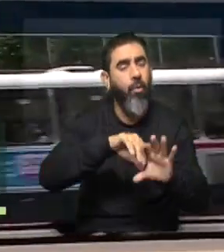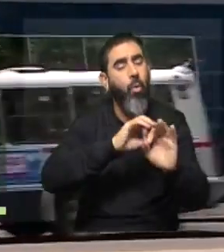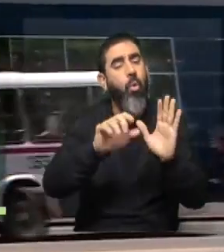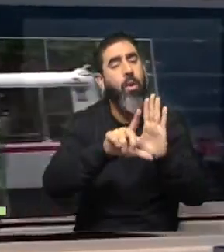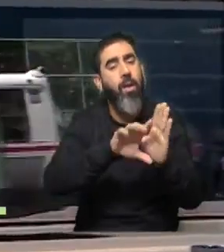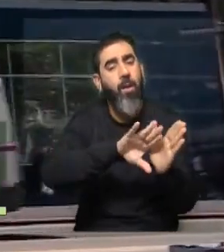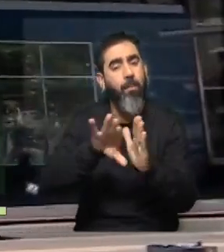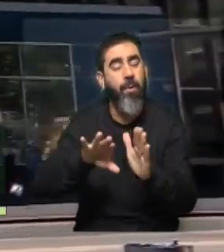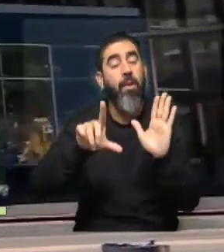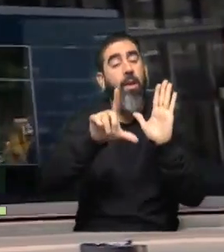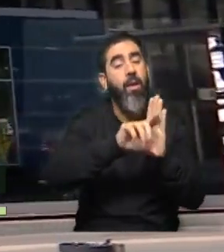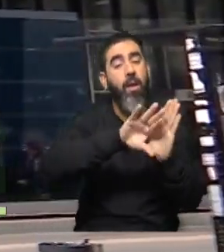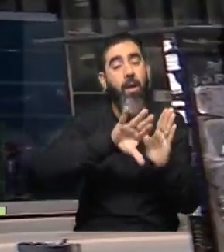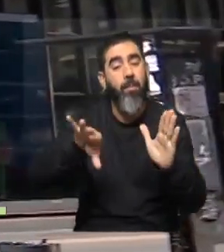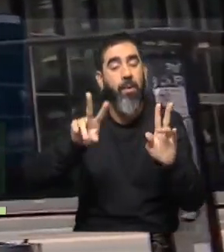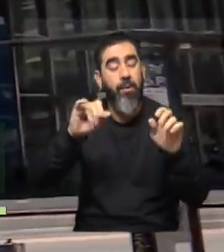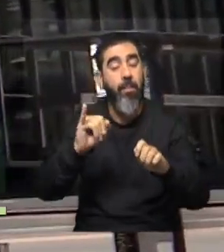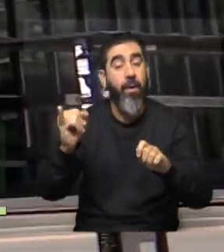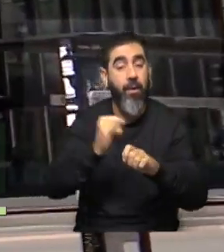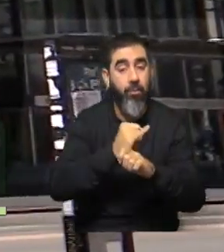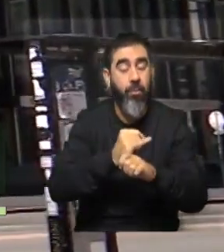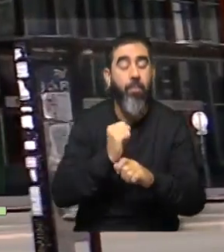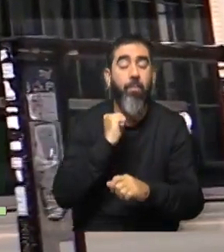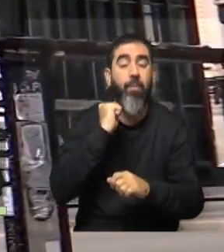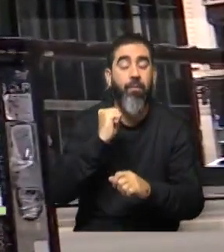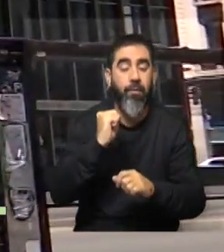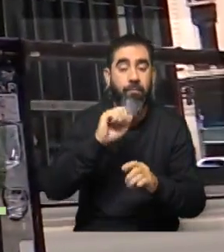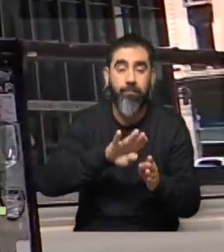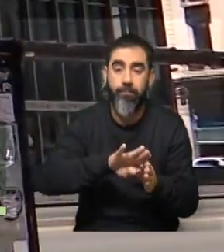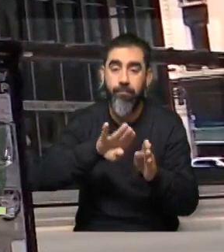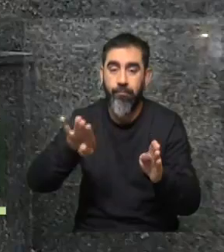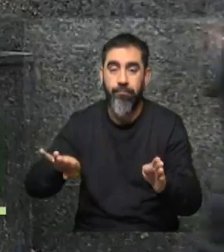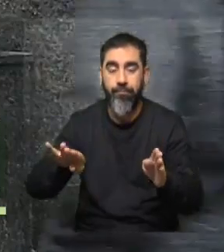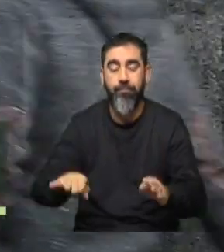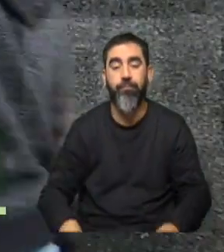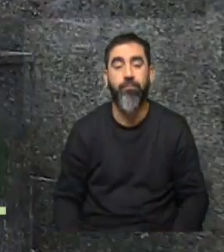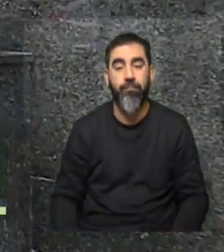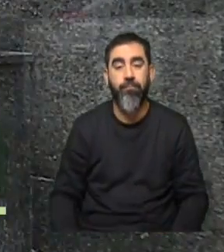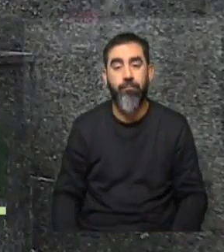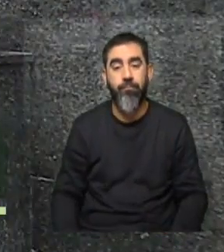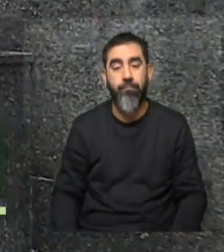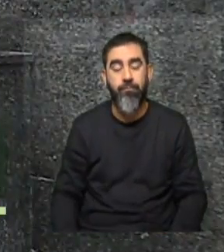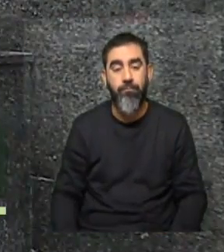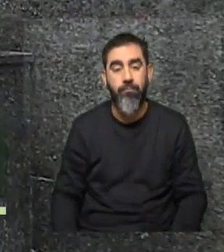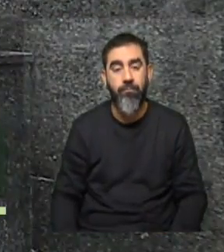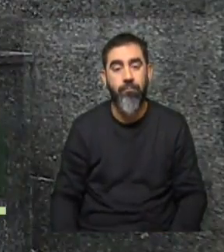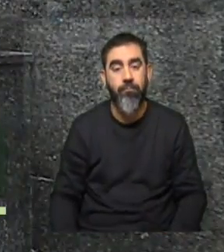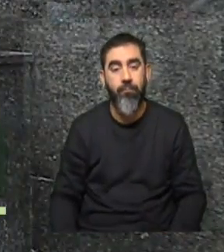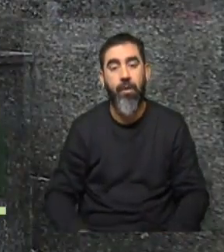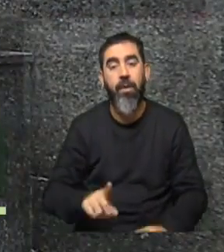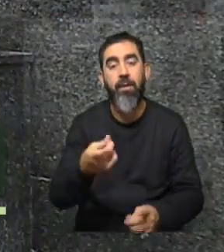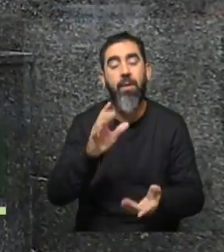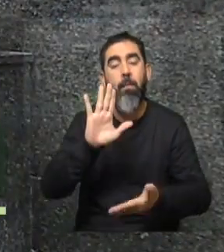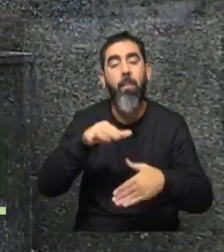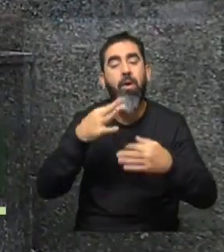aparte es un tema institucional hemos preferido que que sea parte por la dimensión que tiene de esta